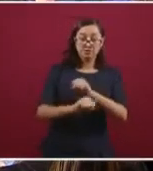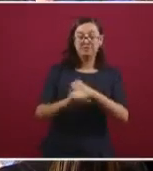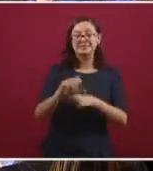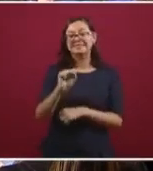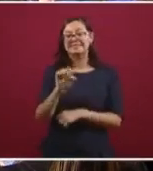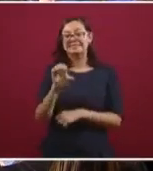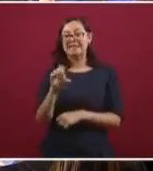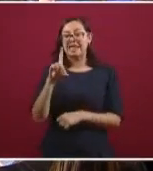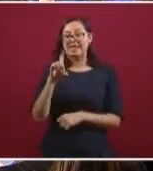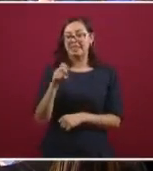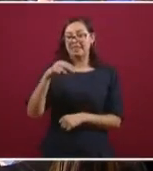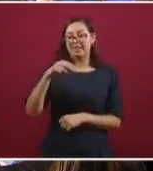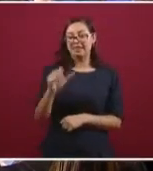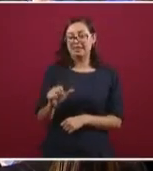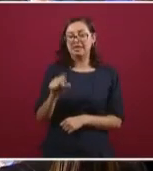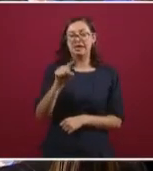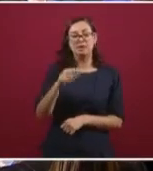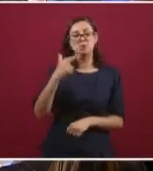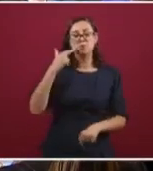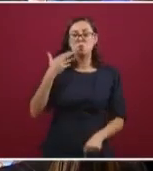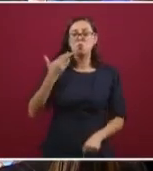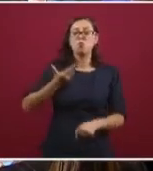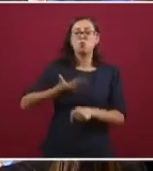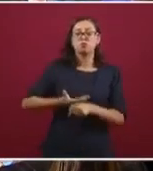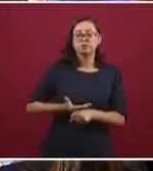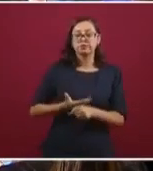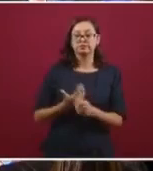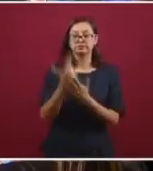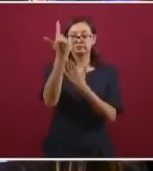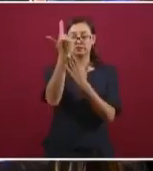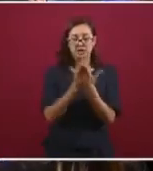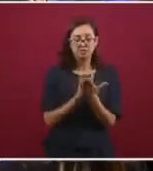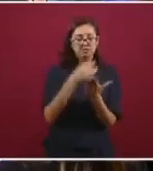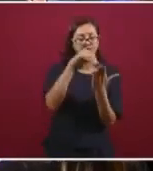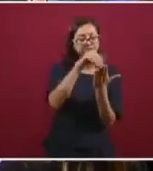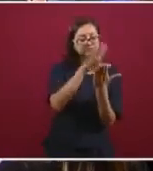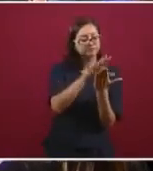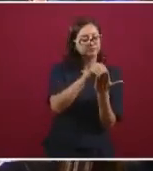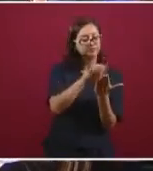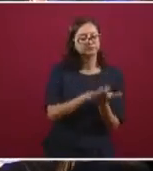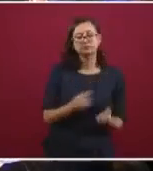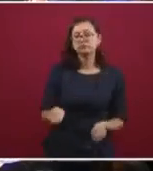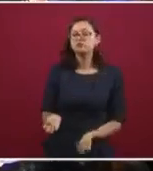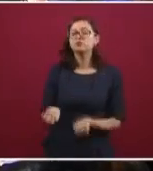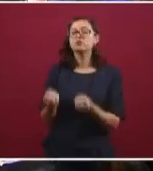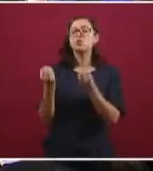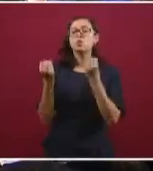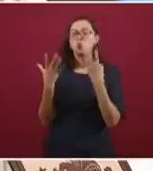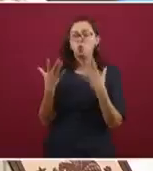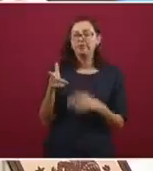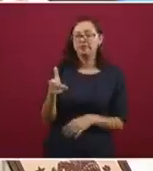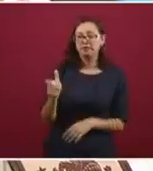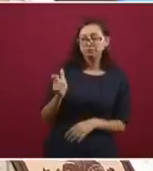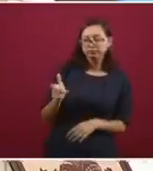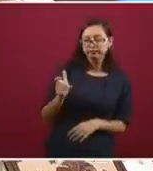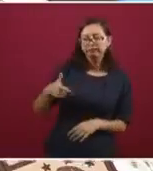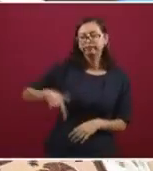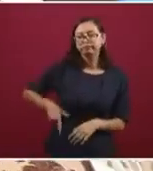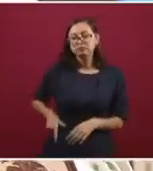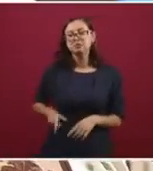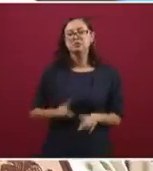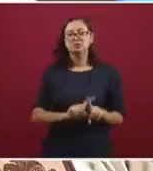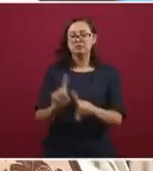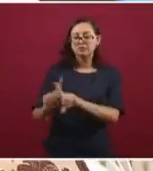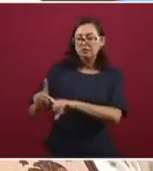la responsabilidad de llevar el Registro Federal de Armas de Fuego y a través de la